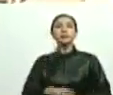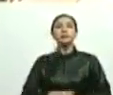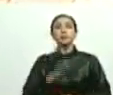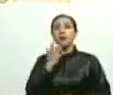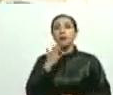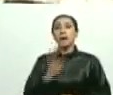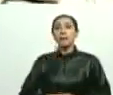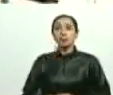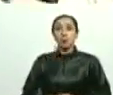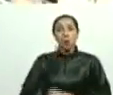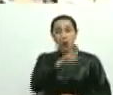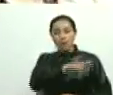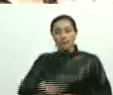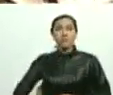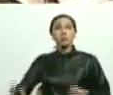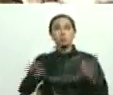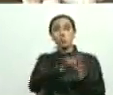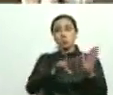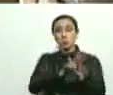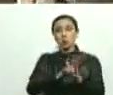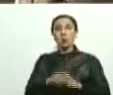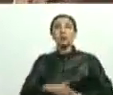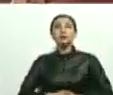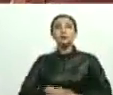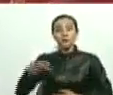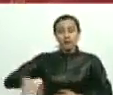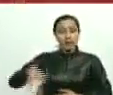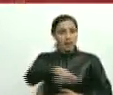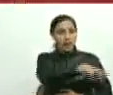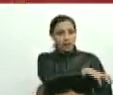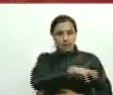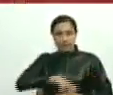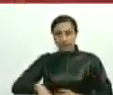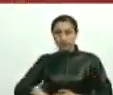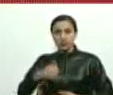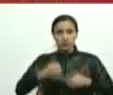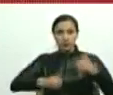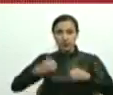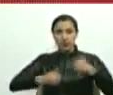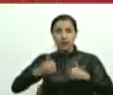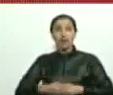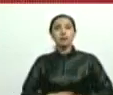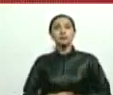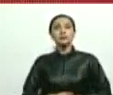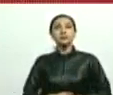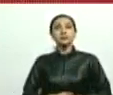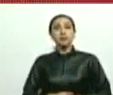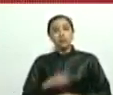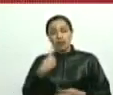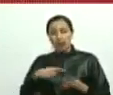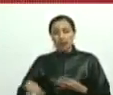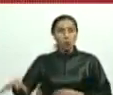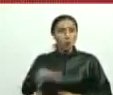de los legisladores, a los estados y los concejales, más